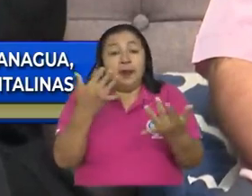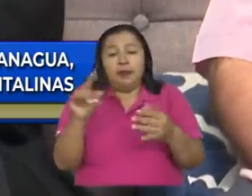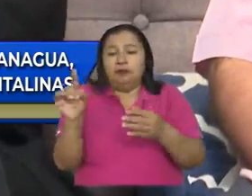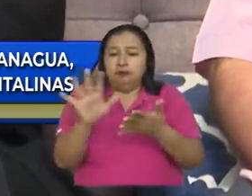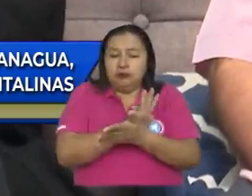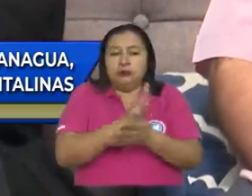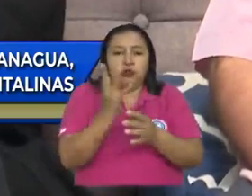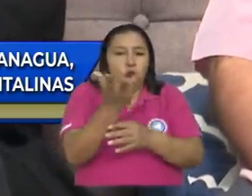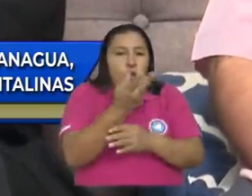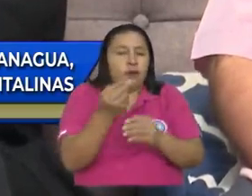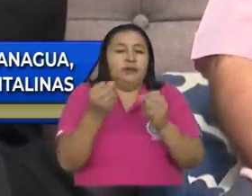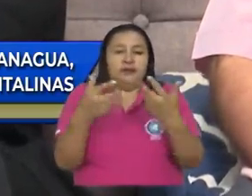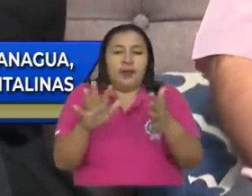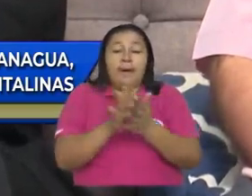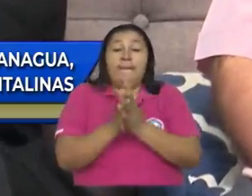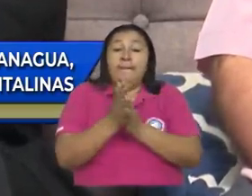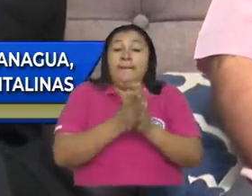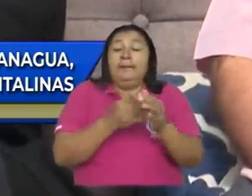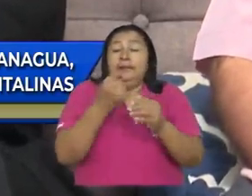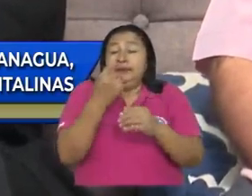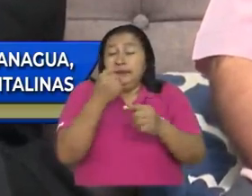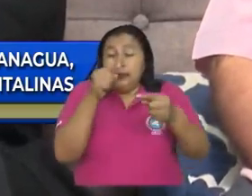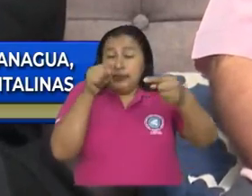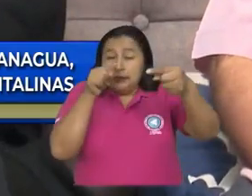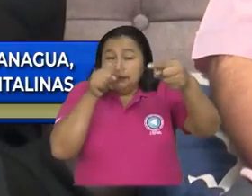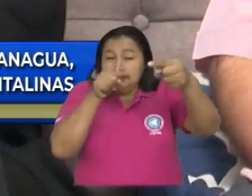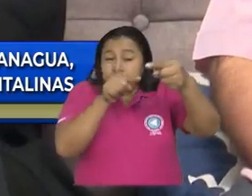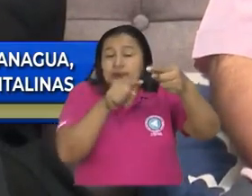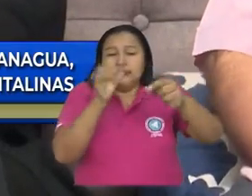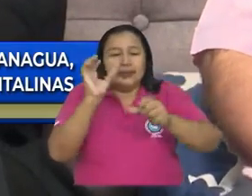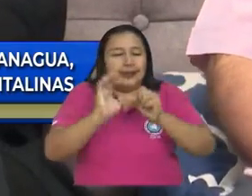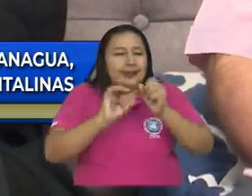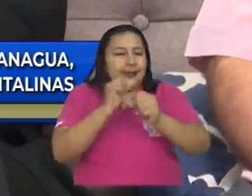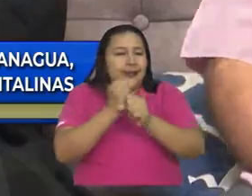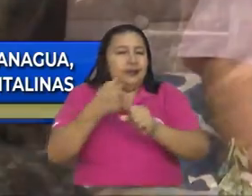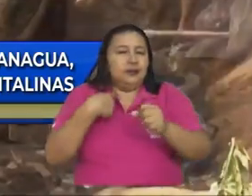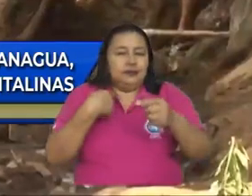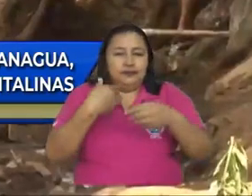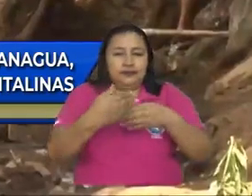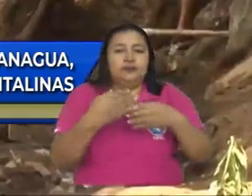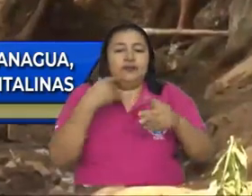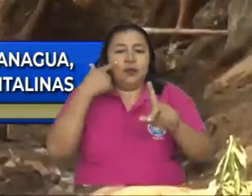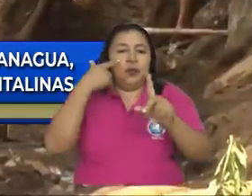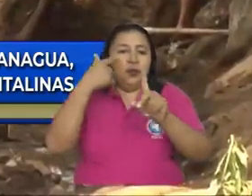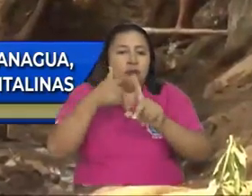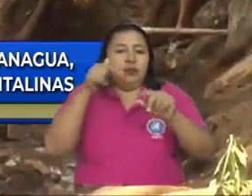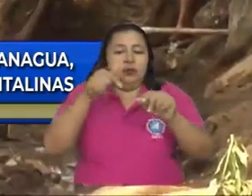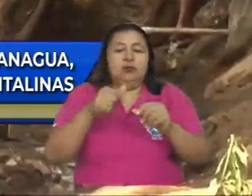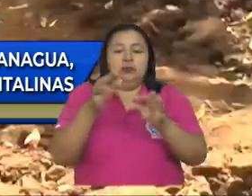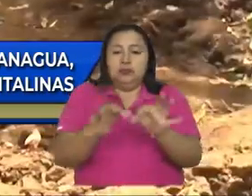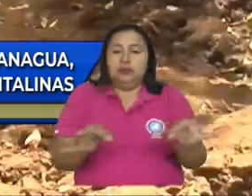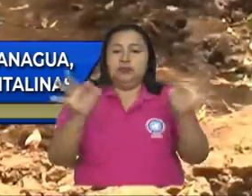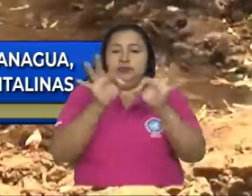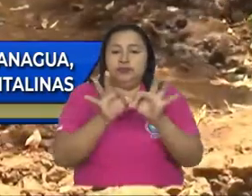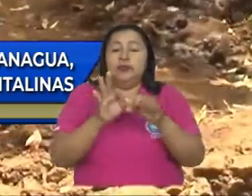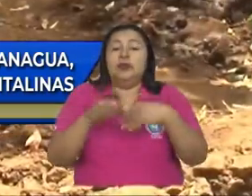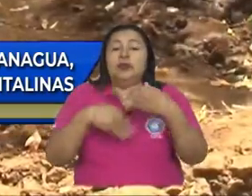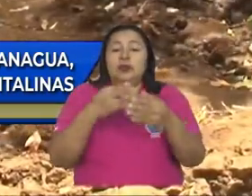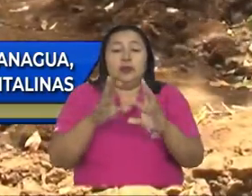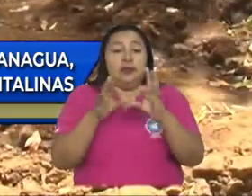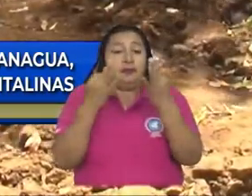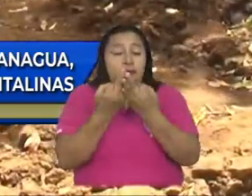no tener. Así pero es. Ese es un reto que tenemos nosotros de cada año. Son objetivos principales, el bienestar de la familia,